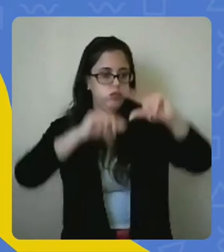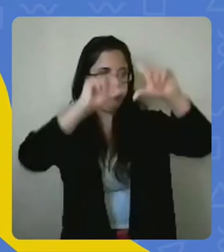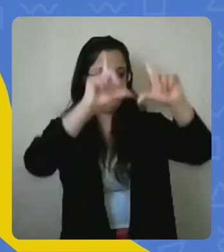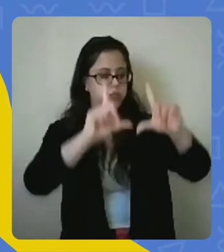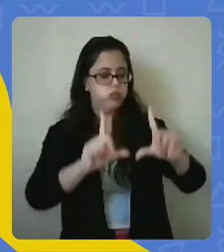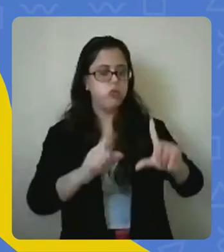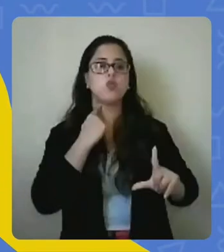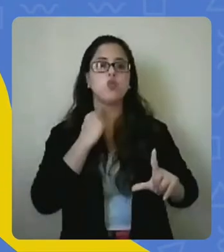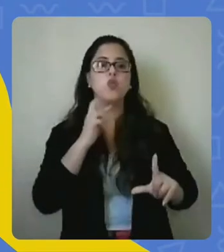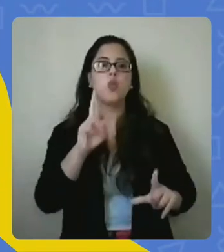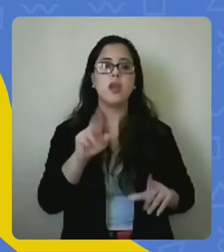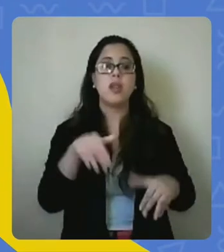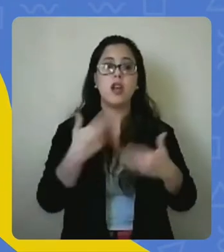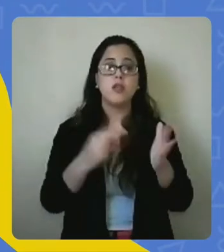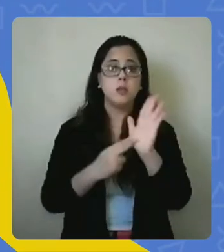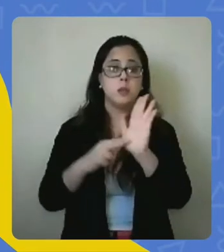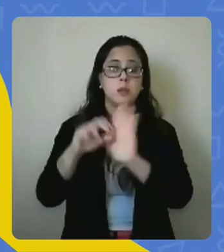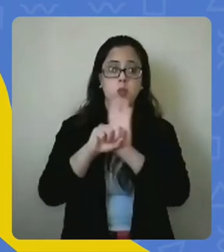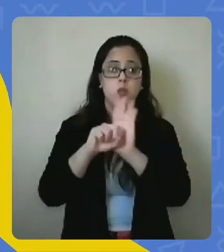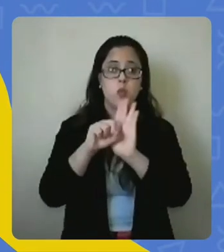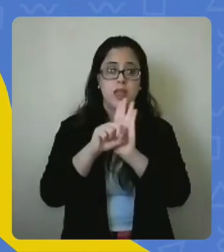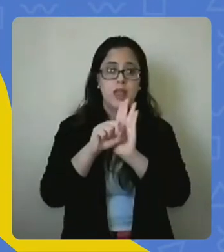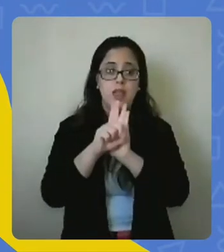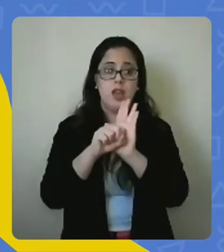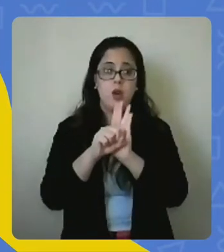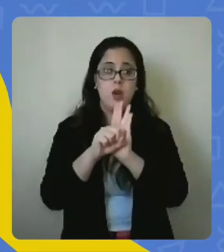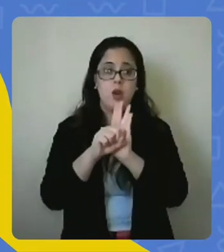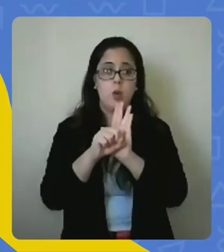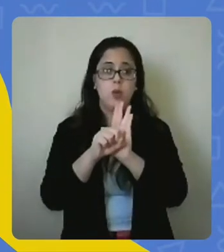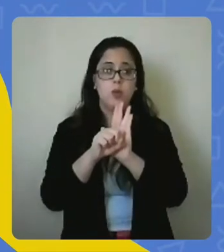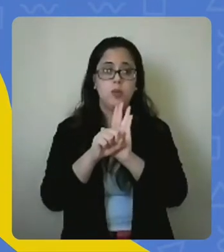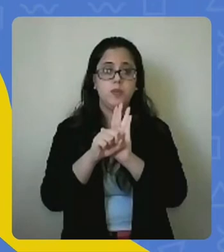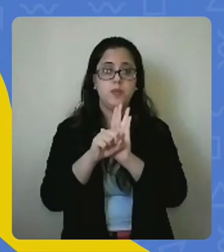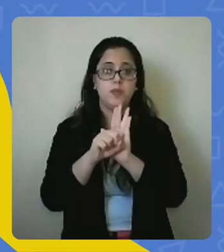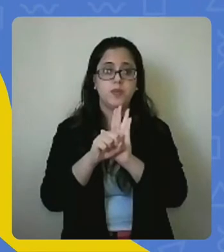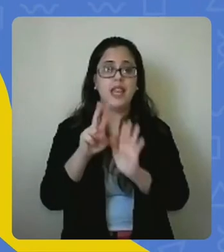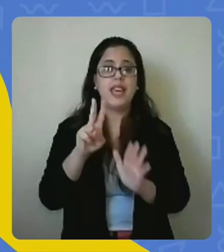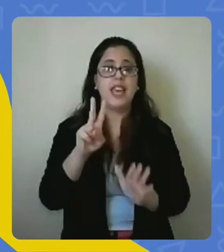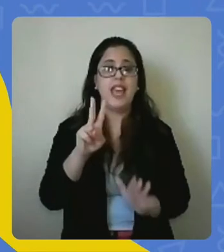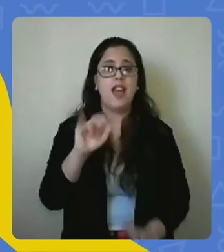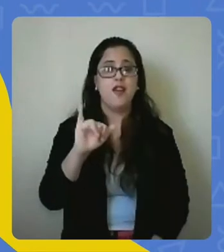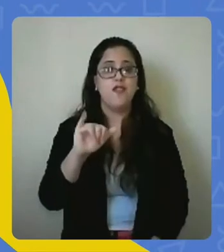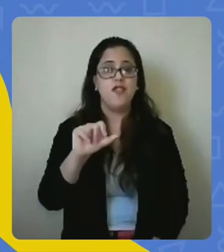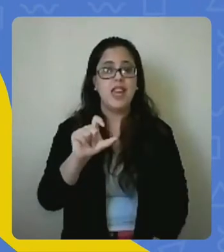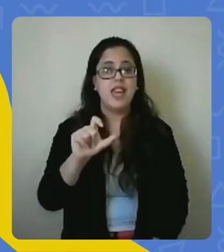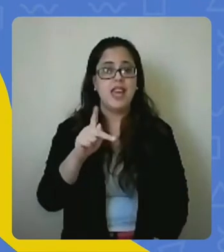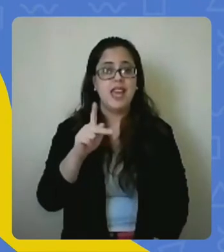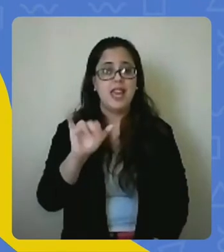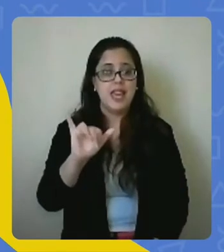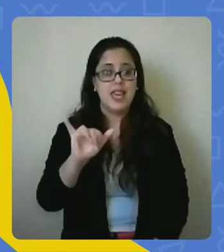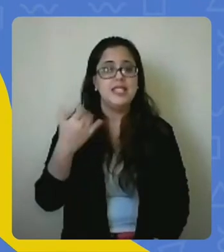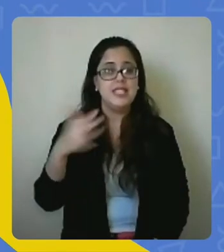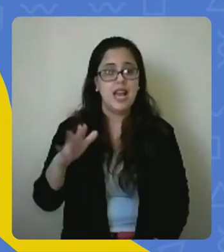Les vamos a mostrar un video que muy amablemente Vicky nos mandó, que se ve que los puso a jugar a full.